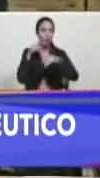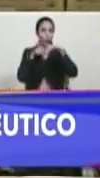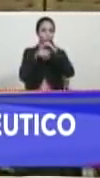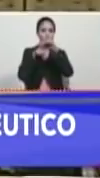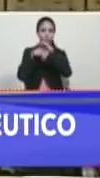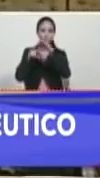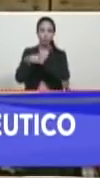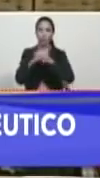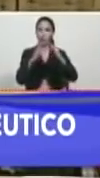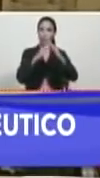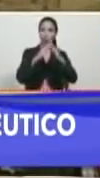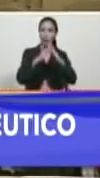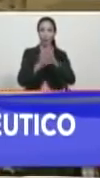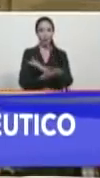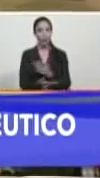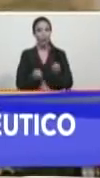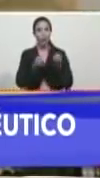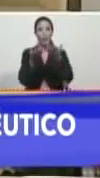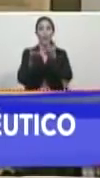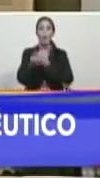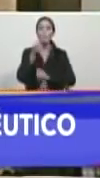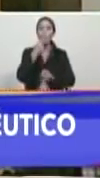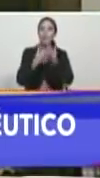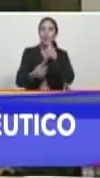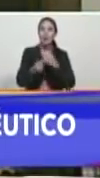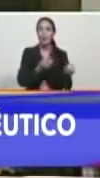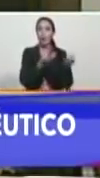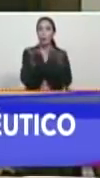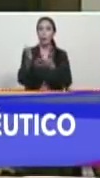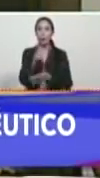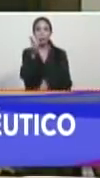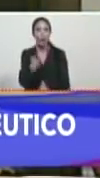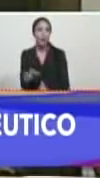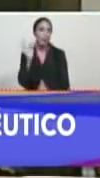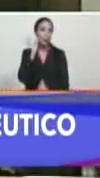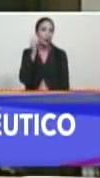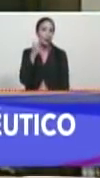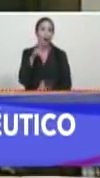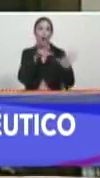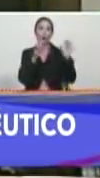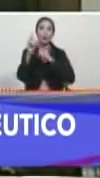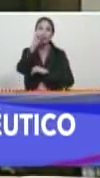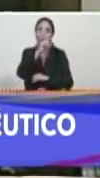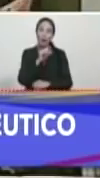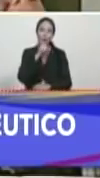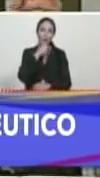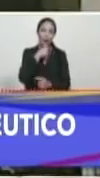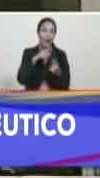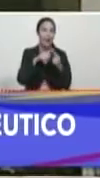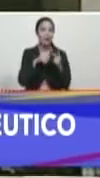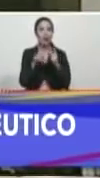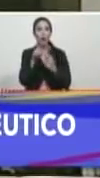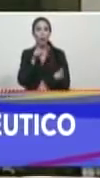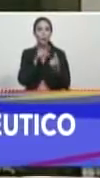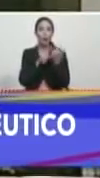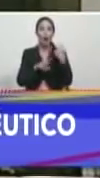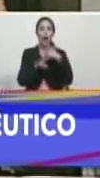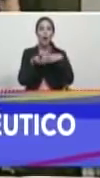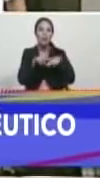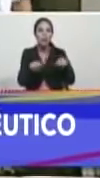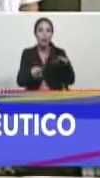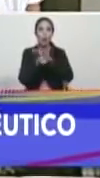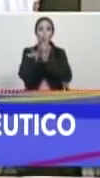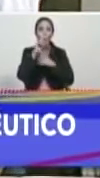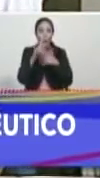y a esta hora le está dando su pastillita a una señora de 80 años. O está atendiendo a un niño de 2 años,